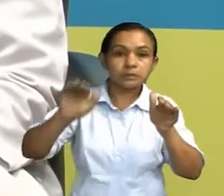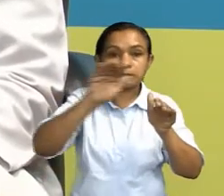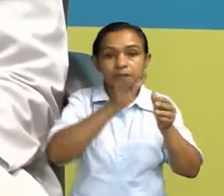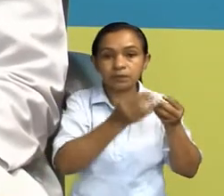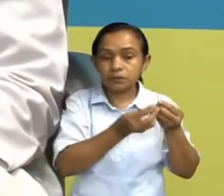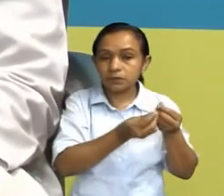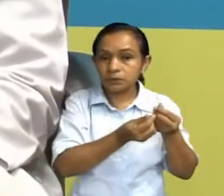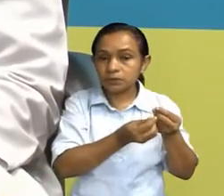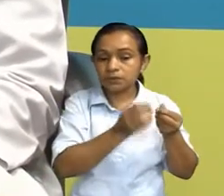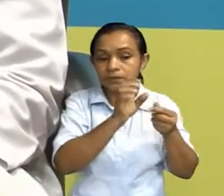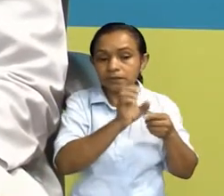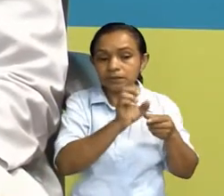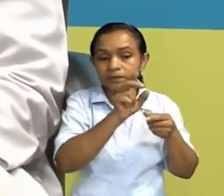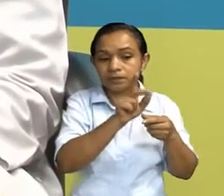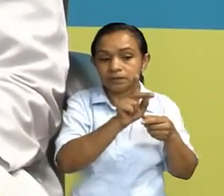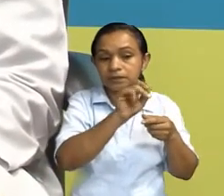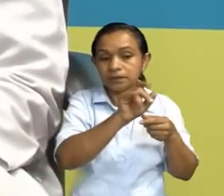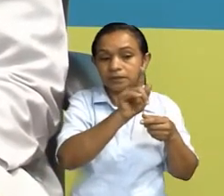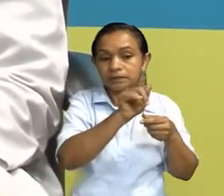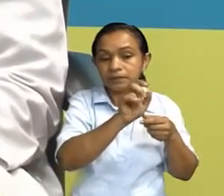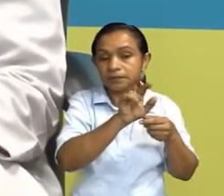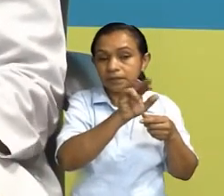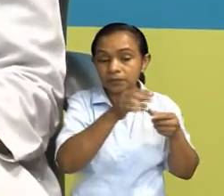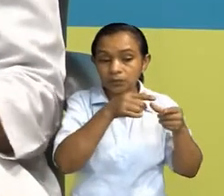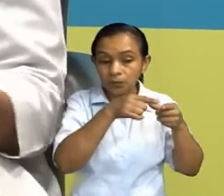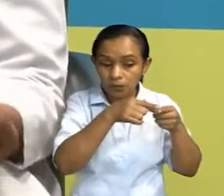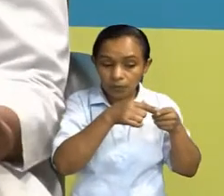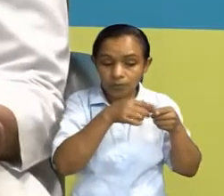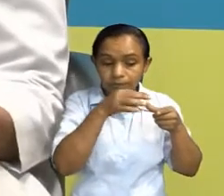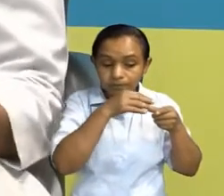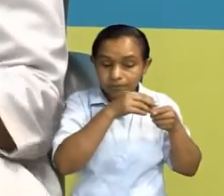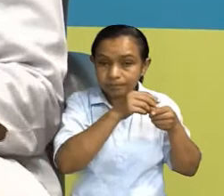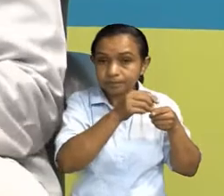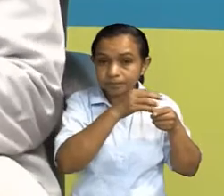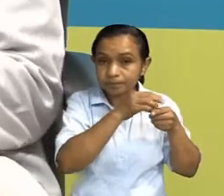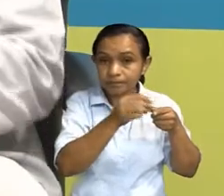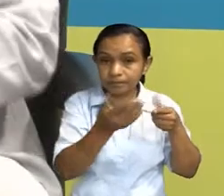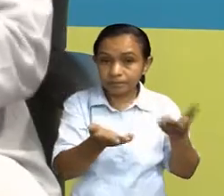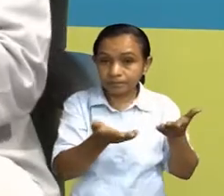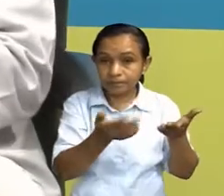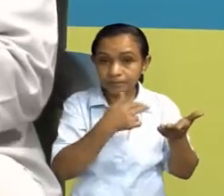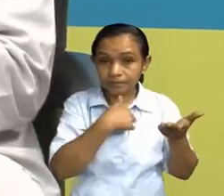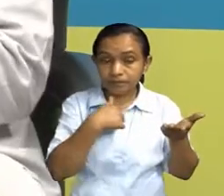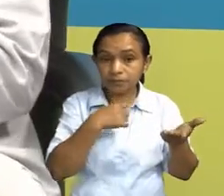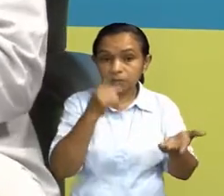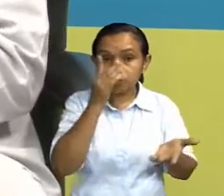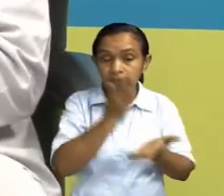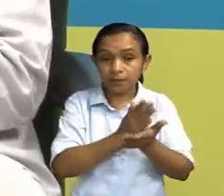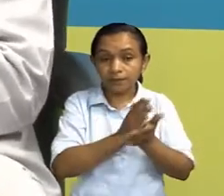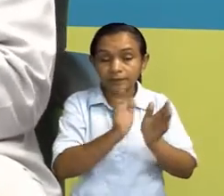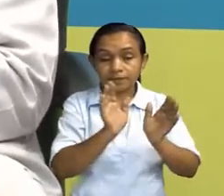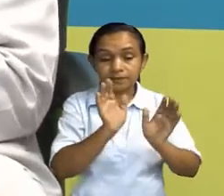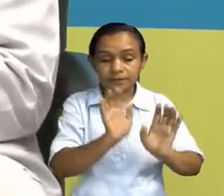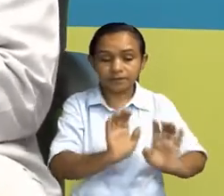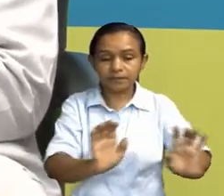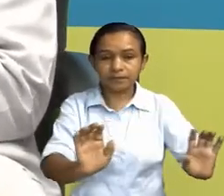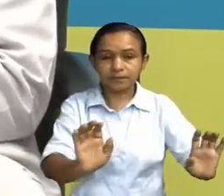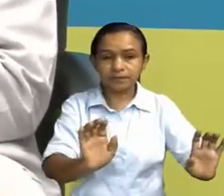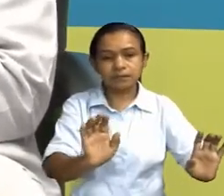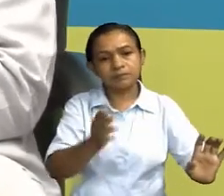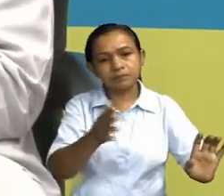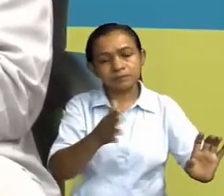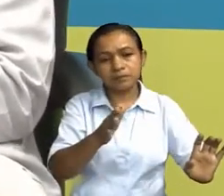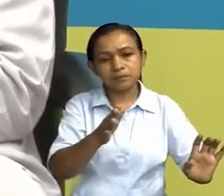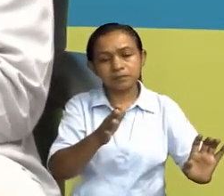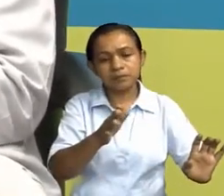es un epitelio de la vagina hipoestrogénico. Es decir, una vez que la niña alcanzó su etapa de